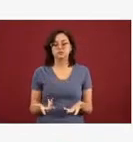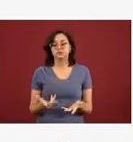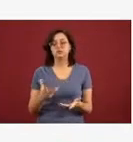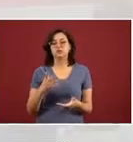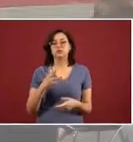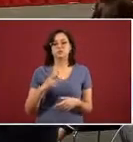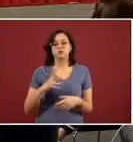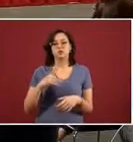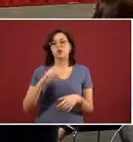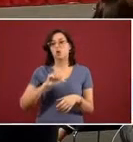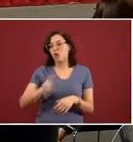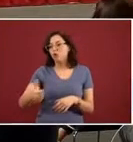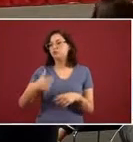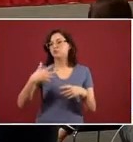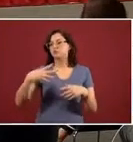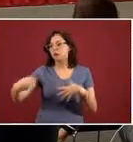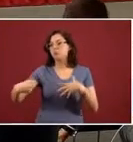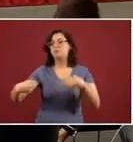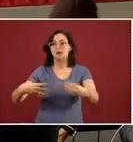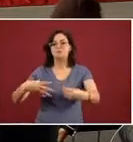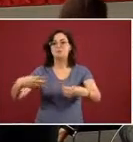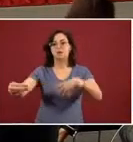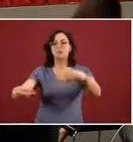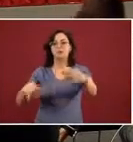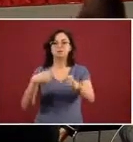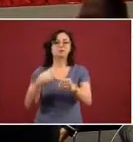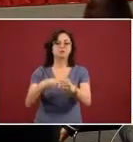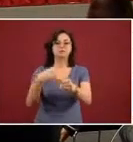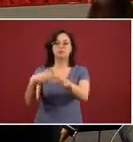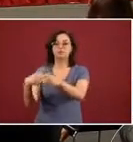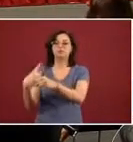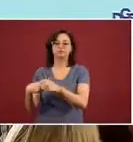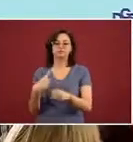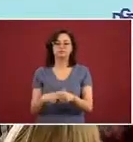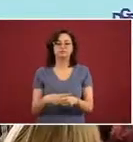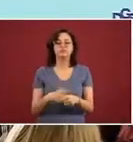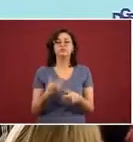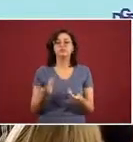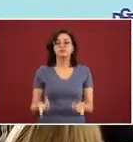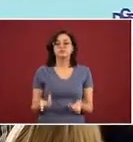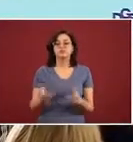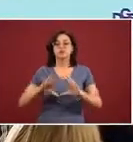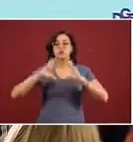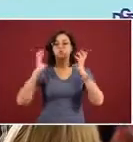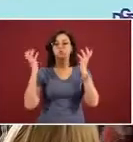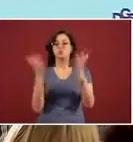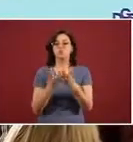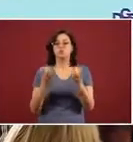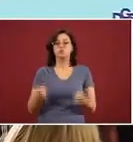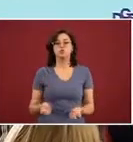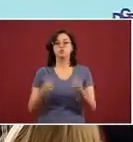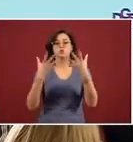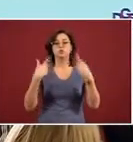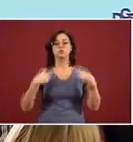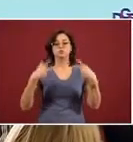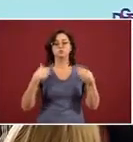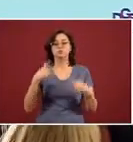produciendo enfermos y por lo tanto casos confirmados. La tasa de letalidad global también tuvo un incremento,